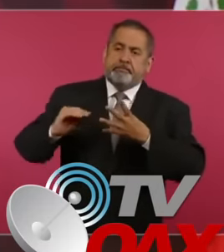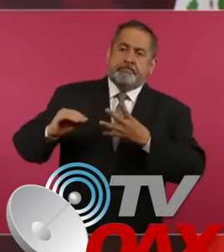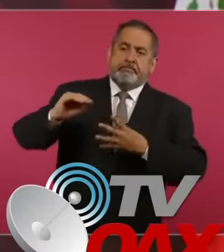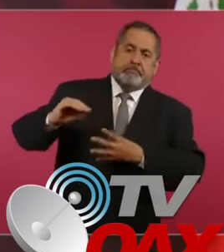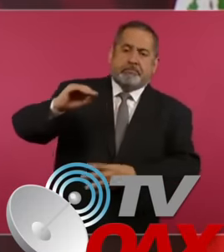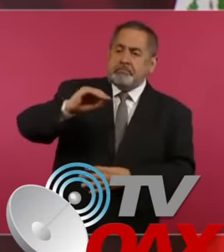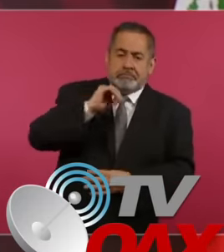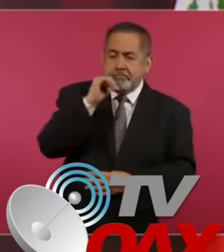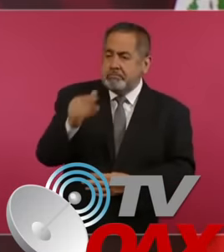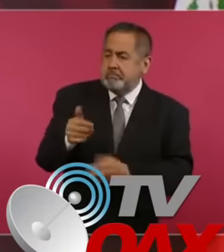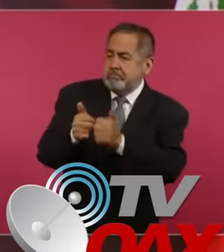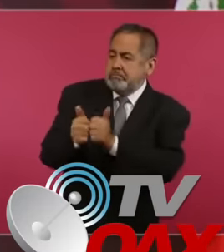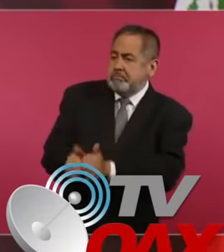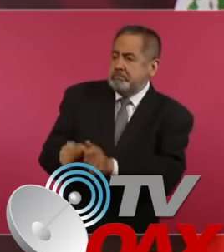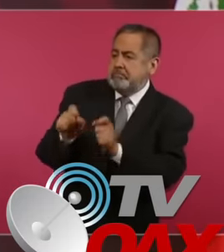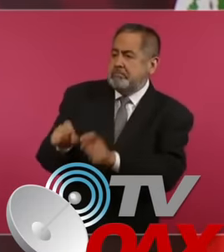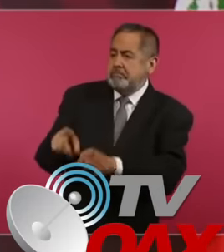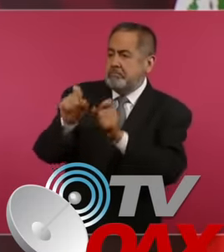social.